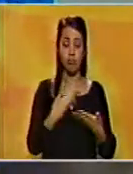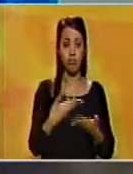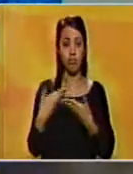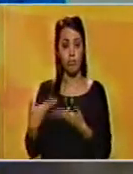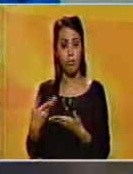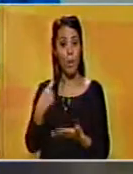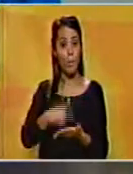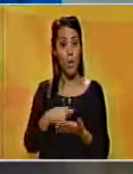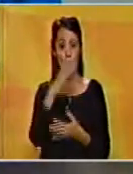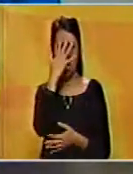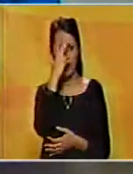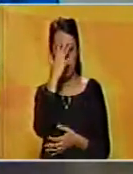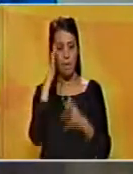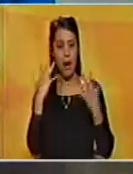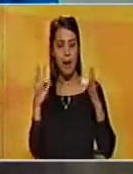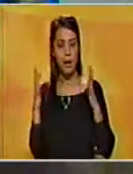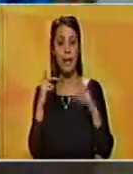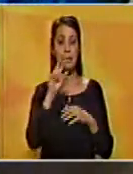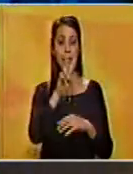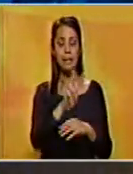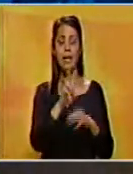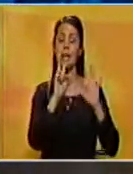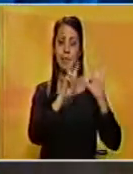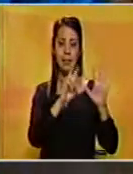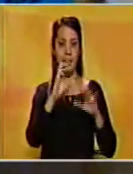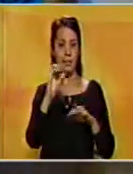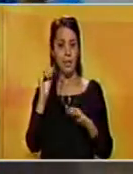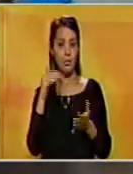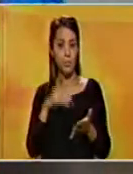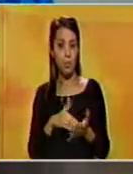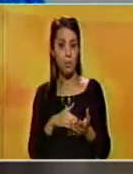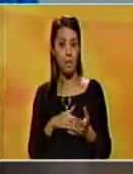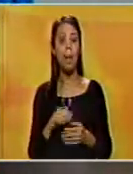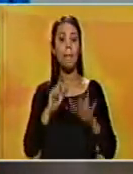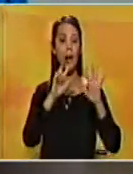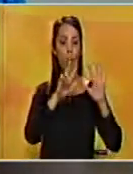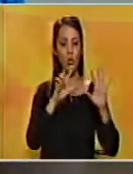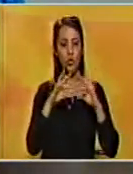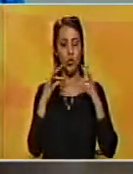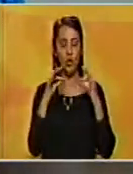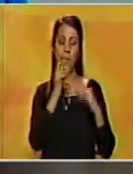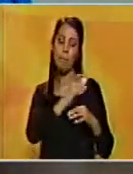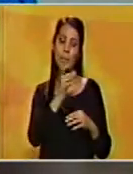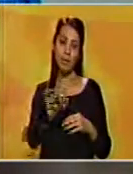un bono de carnavales por 700.000 bolívares para 8 millones de ciudadanos.